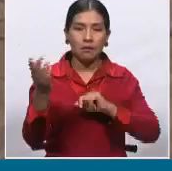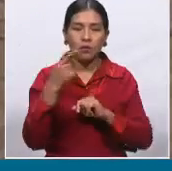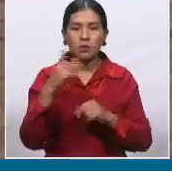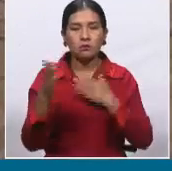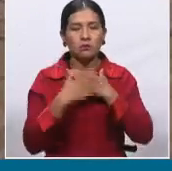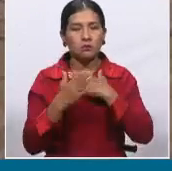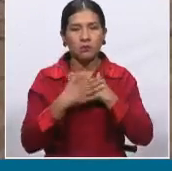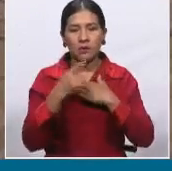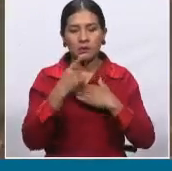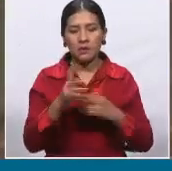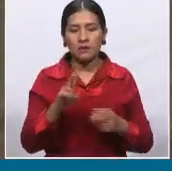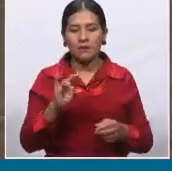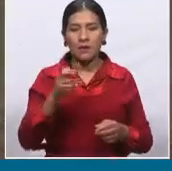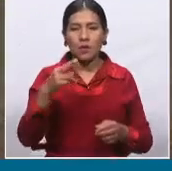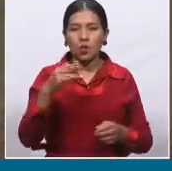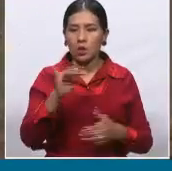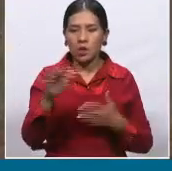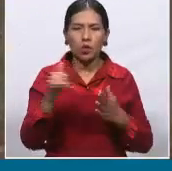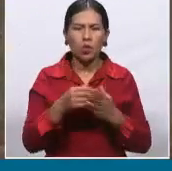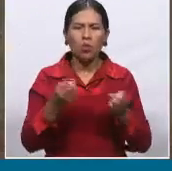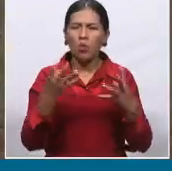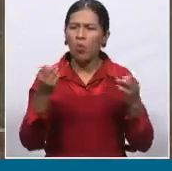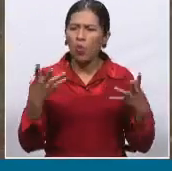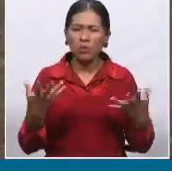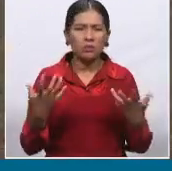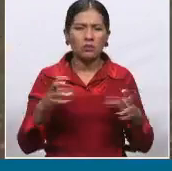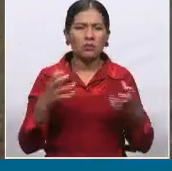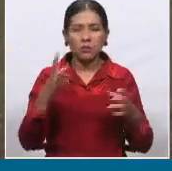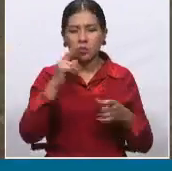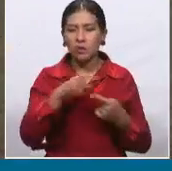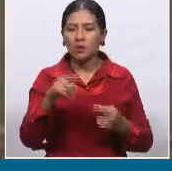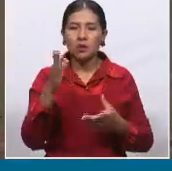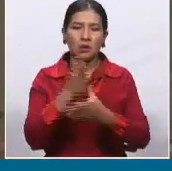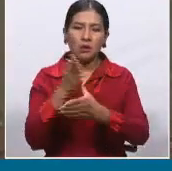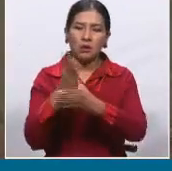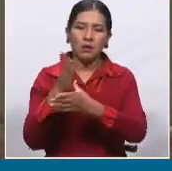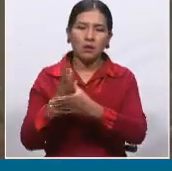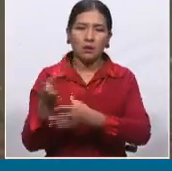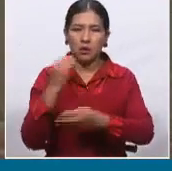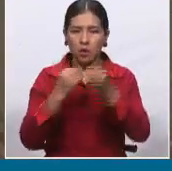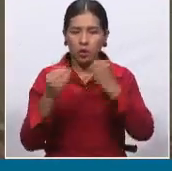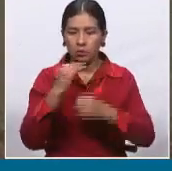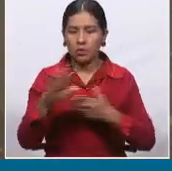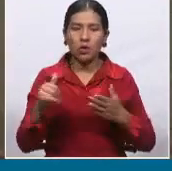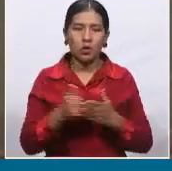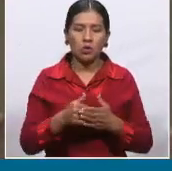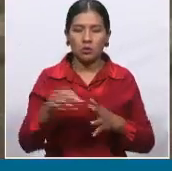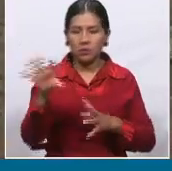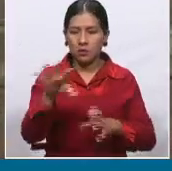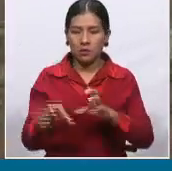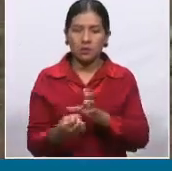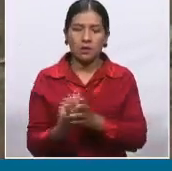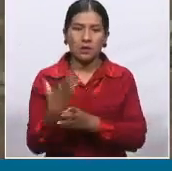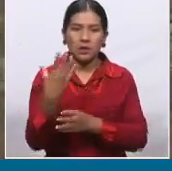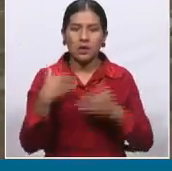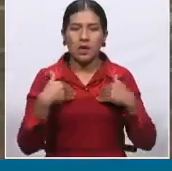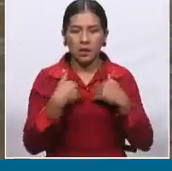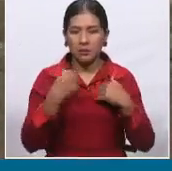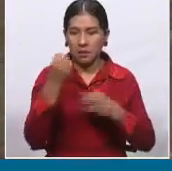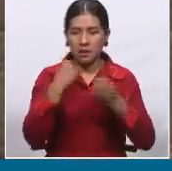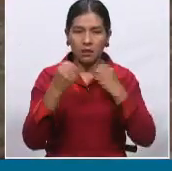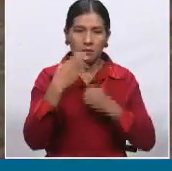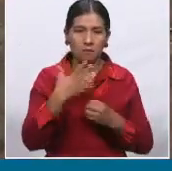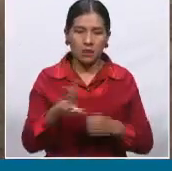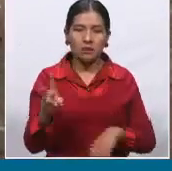que la vicuña era una plaga porque se los comía, se los atacaba los cultivos de diferentes cultivos en el